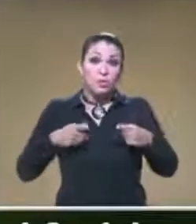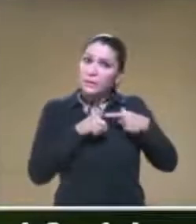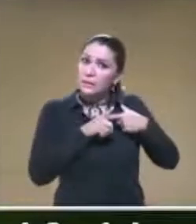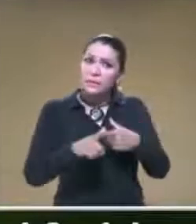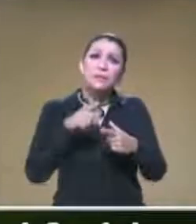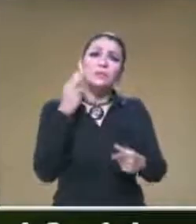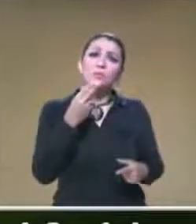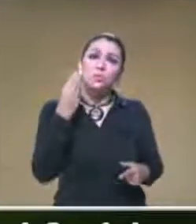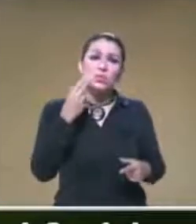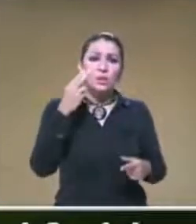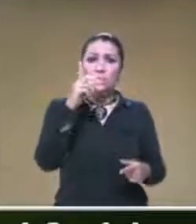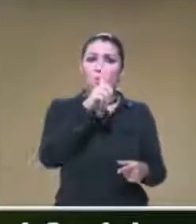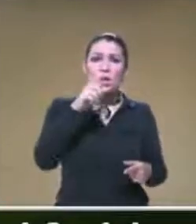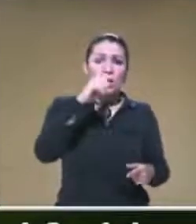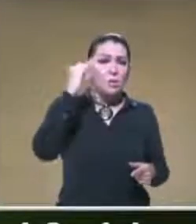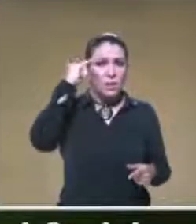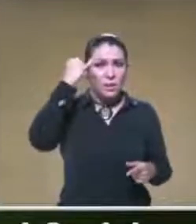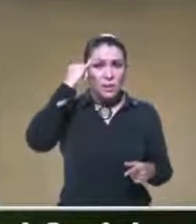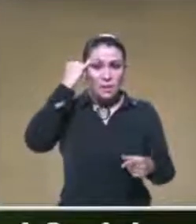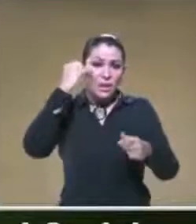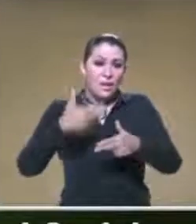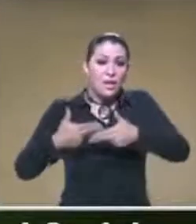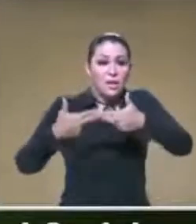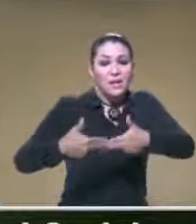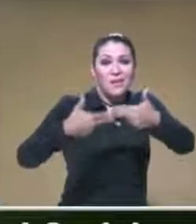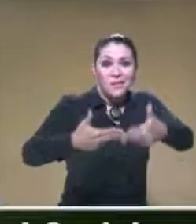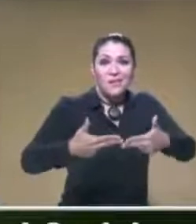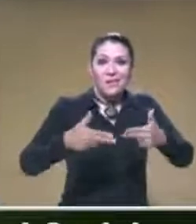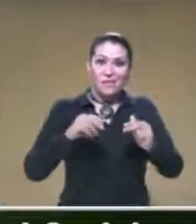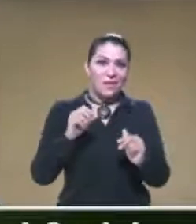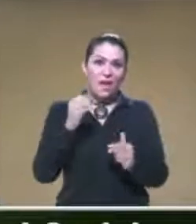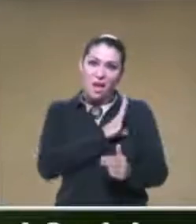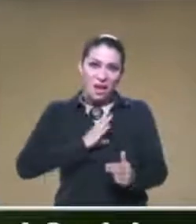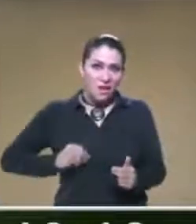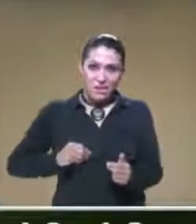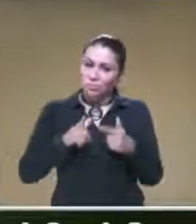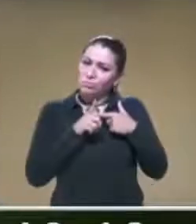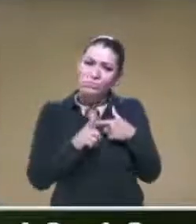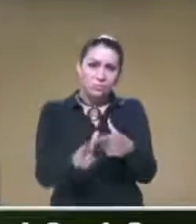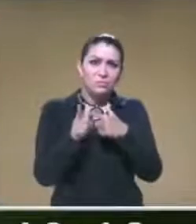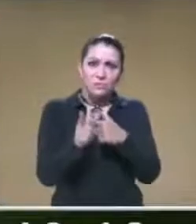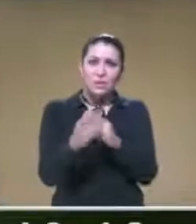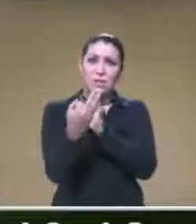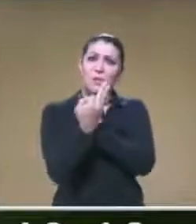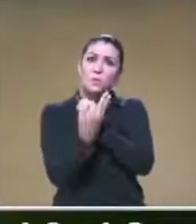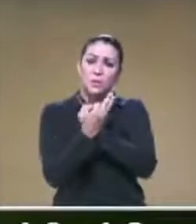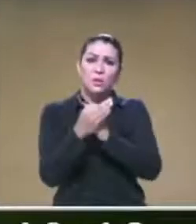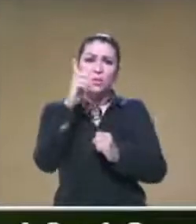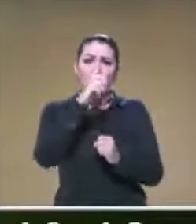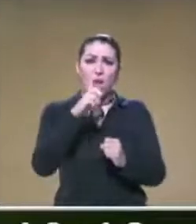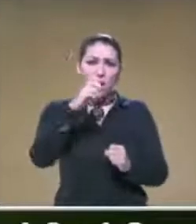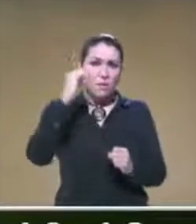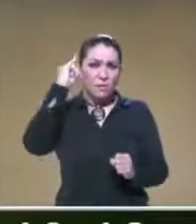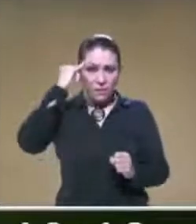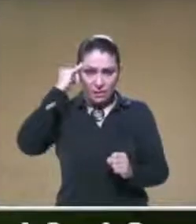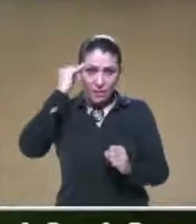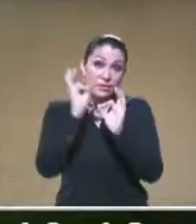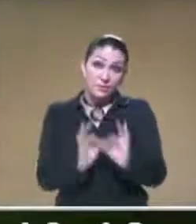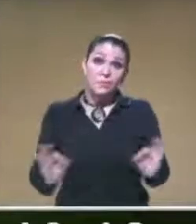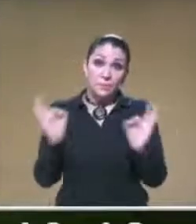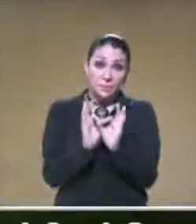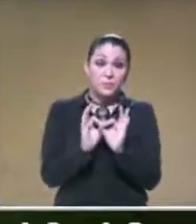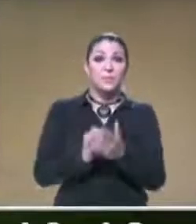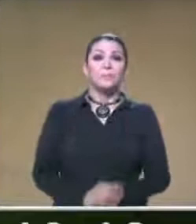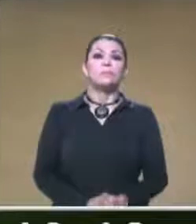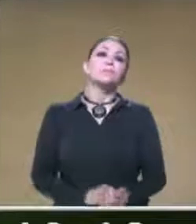usándolas, transmitiéndoselas a sus hijos y así poder preservarlas. Otro de los temas que vimos fue el de las